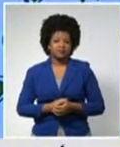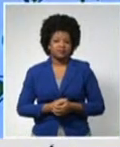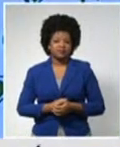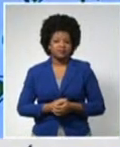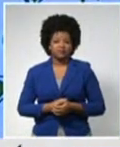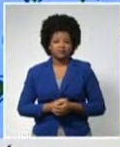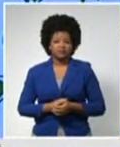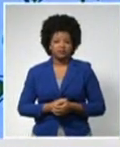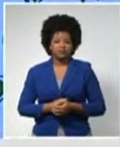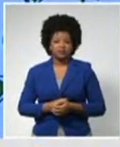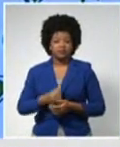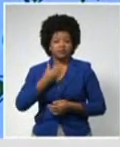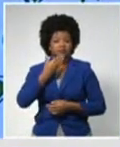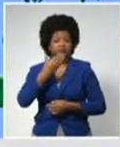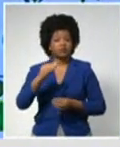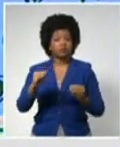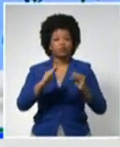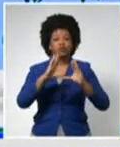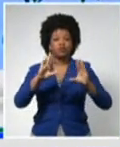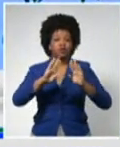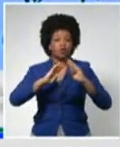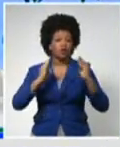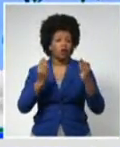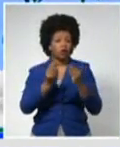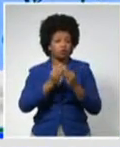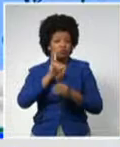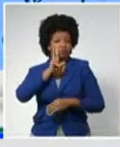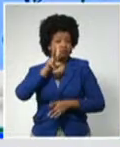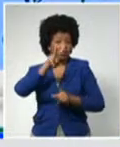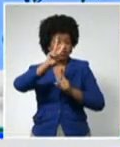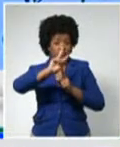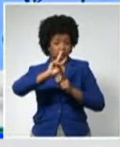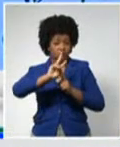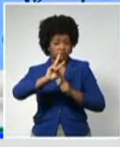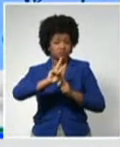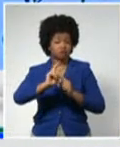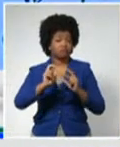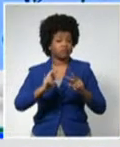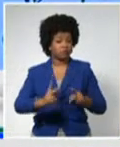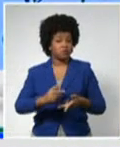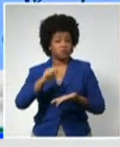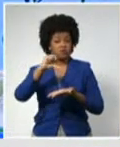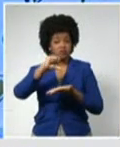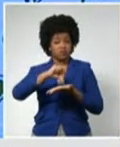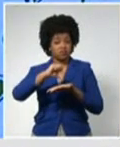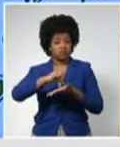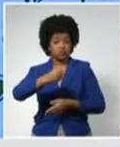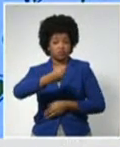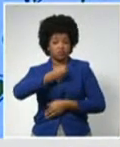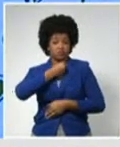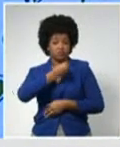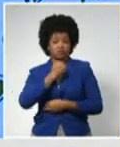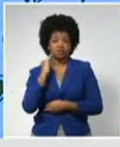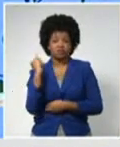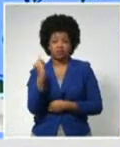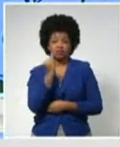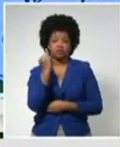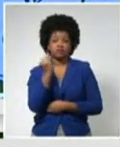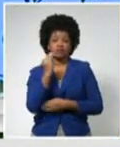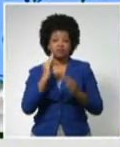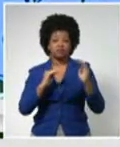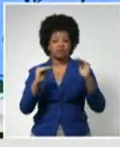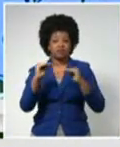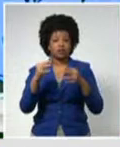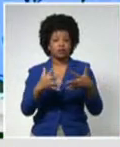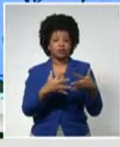Buenos días, Gisela, y todos los que nos acompañan. Sean bienvenidos una vez más a la sede del Centro de Prensa Internacional del Ministerio de Relaciones Exteriores